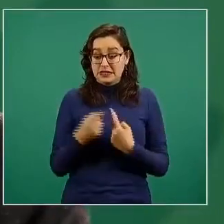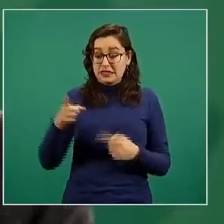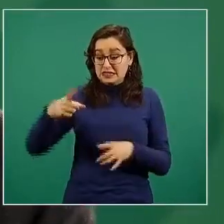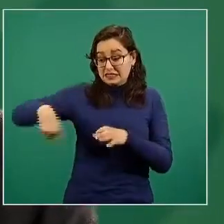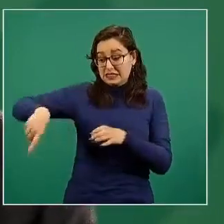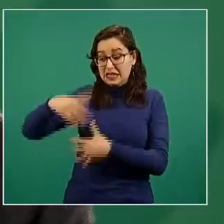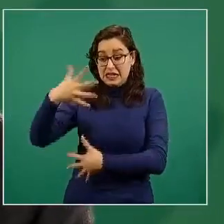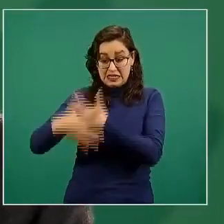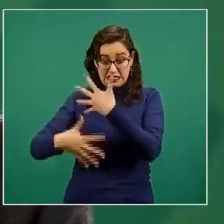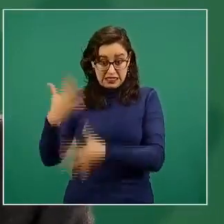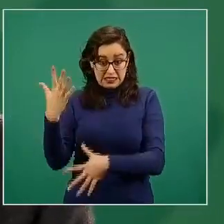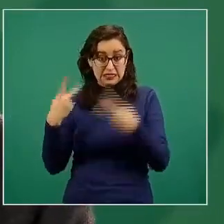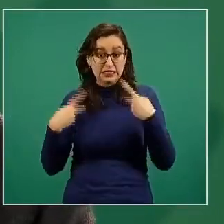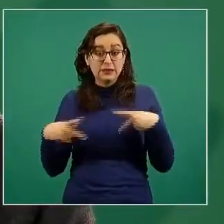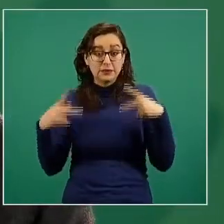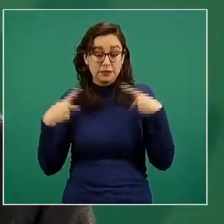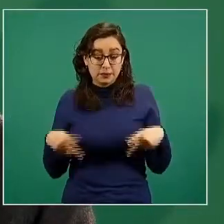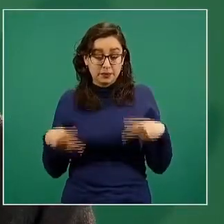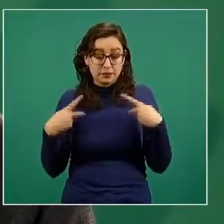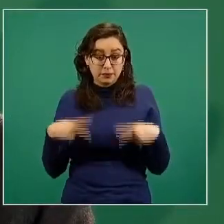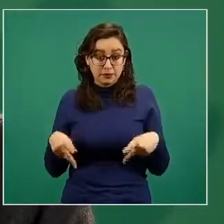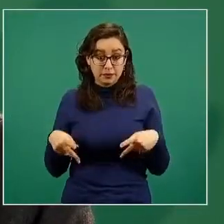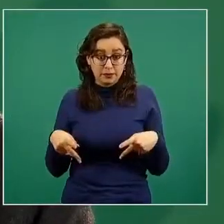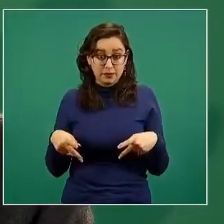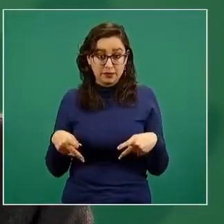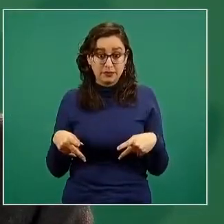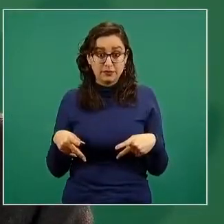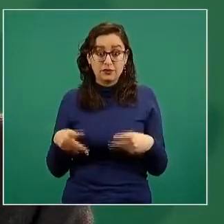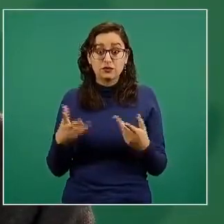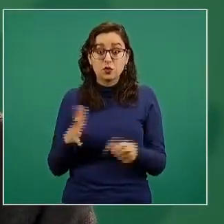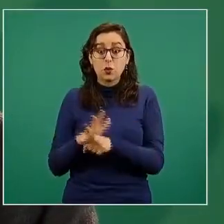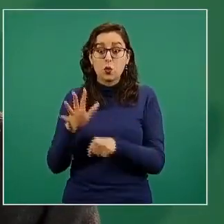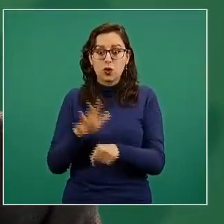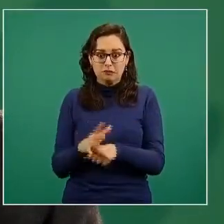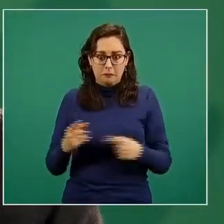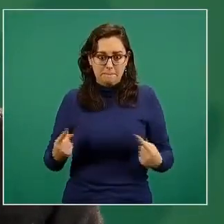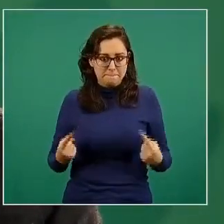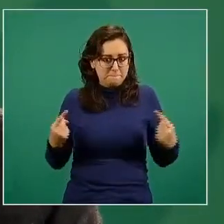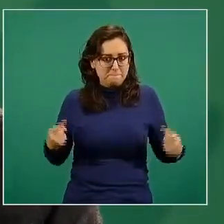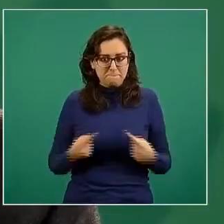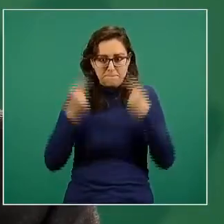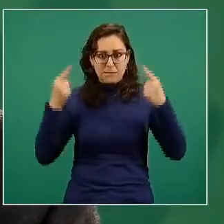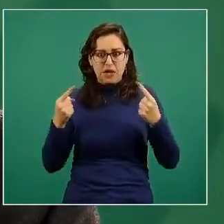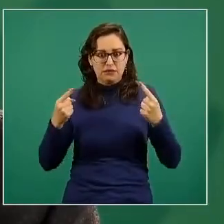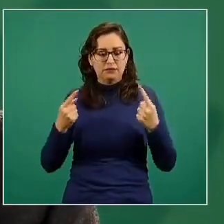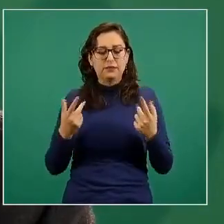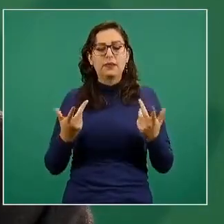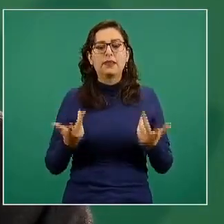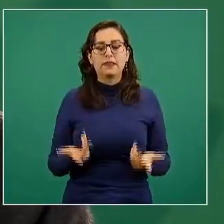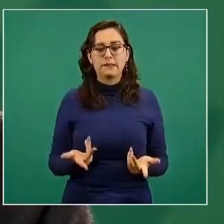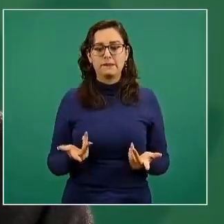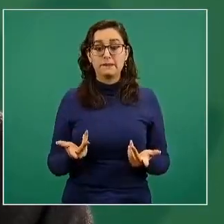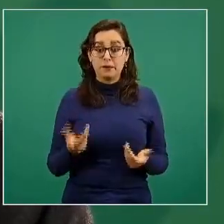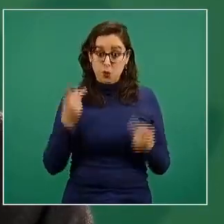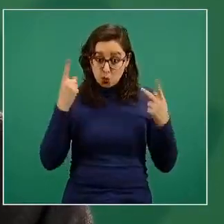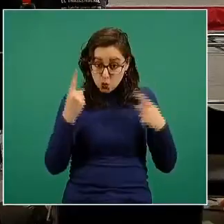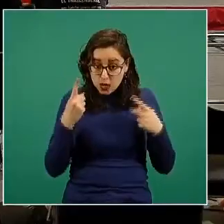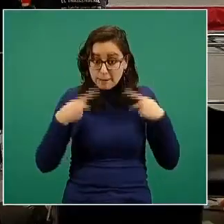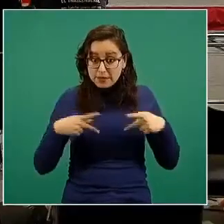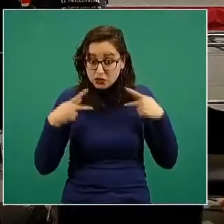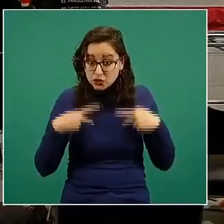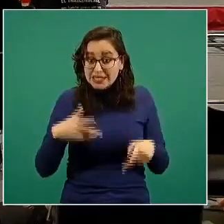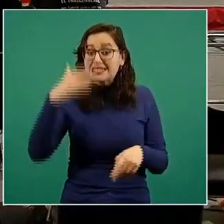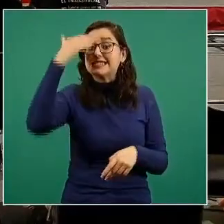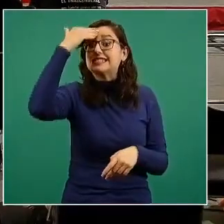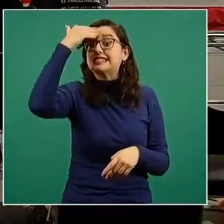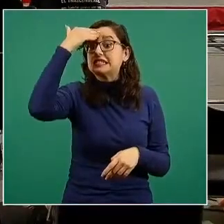personas, la manifestación importante fue la alergia. Quien ya se conoce alérgico a un producto